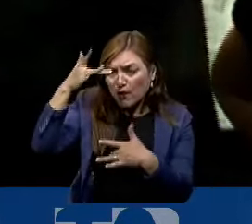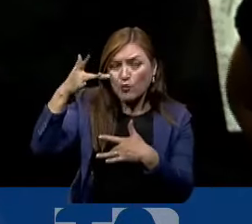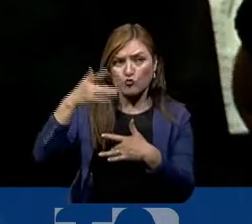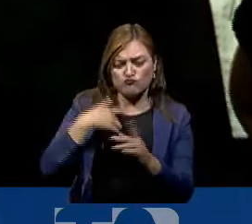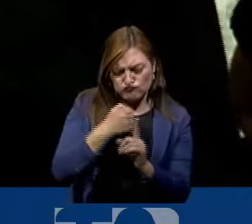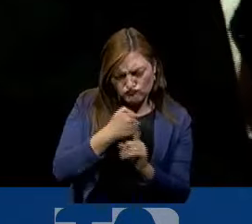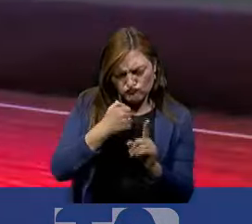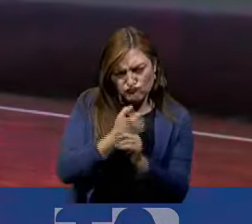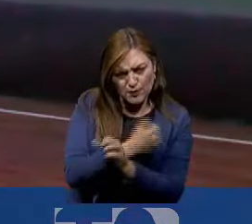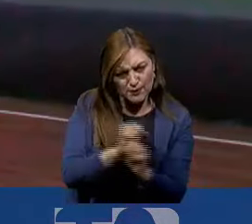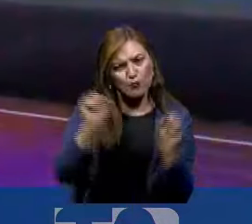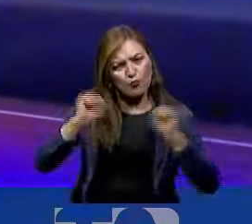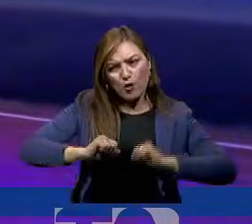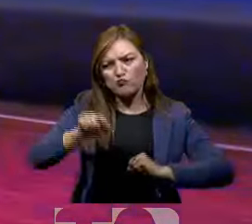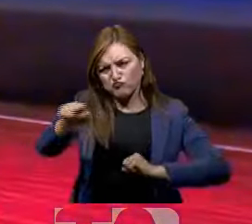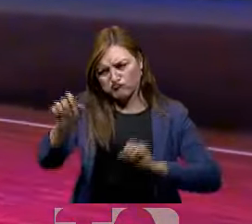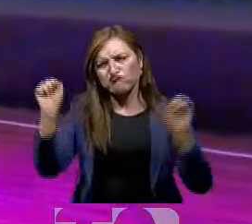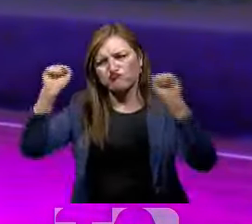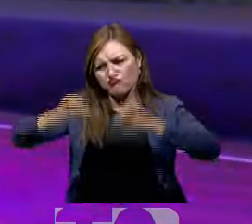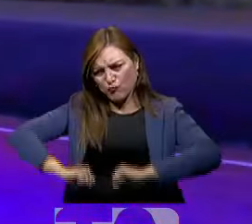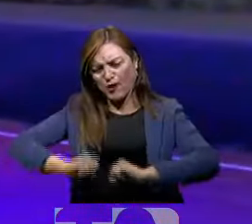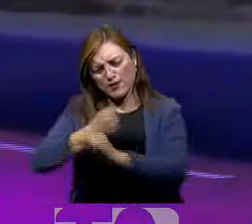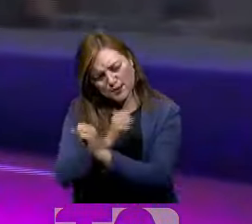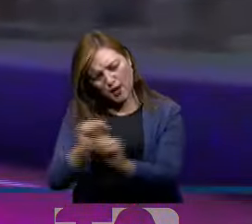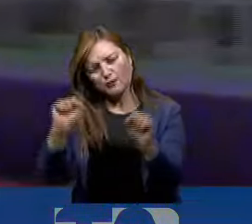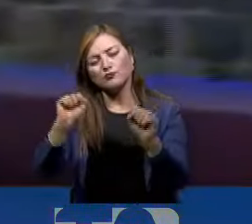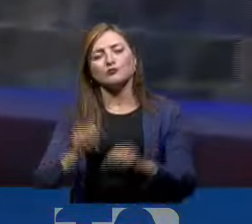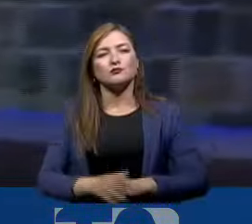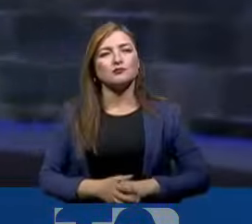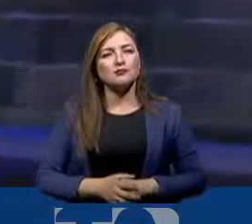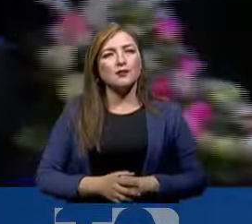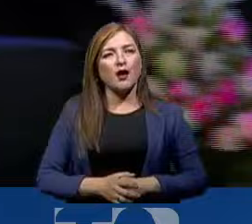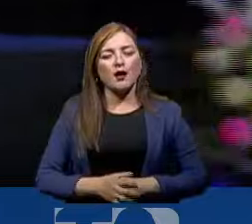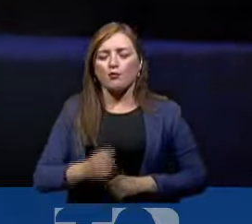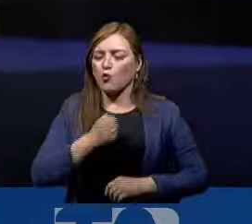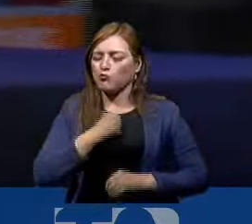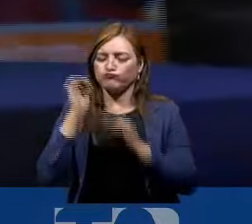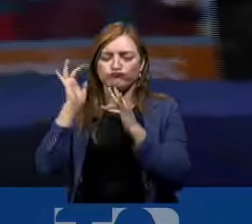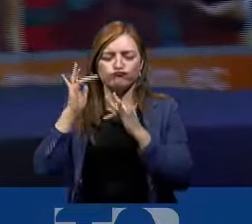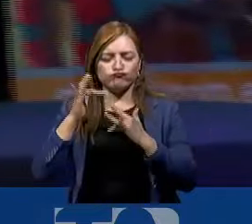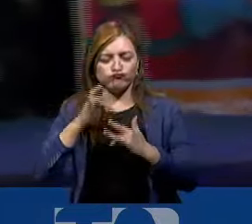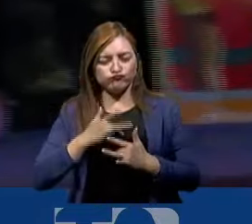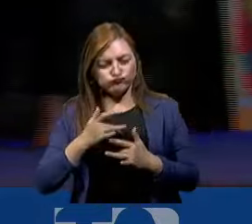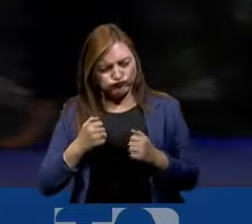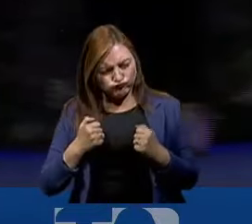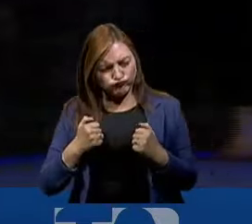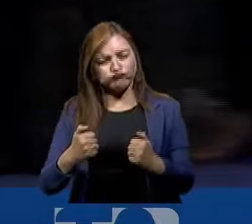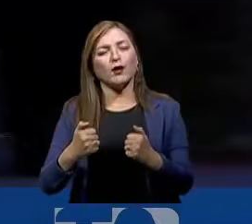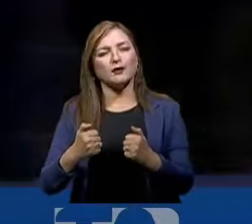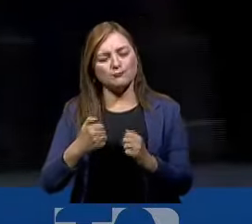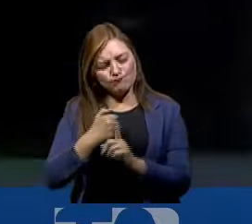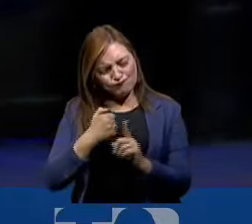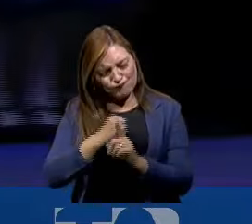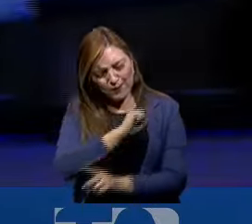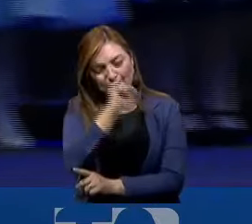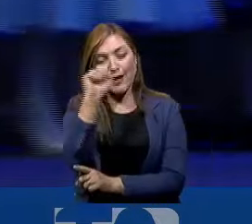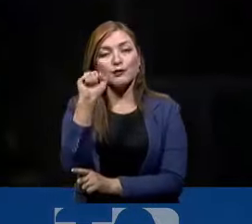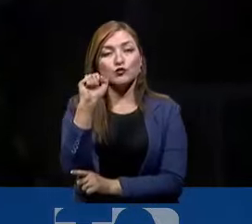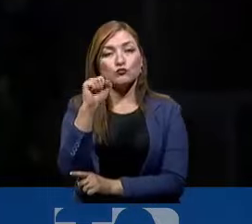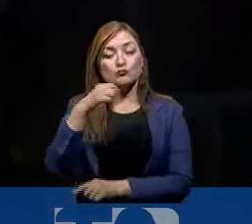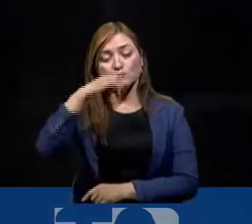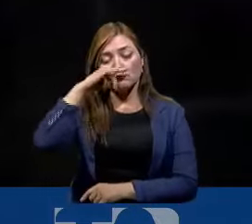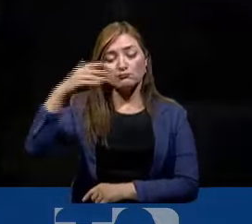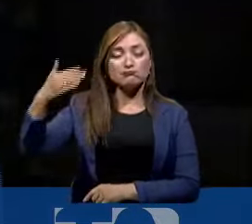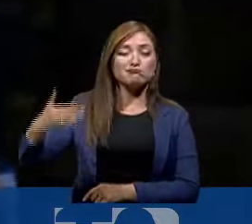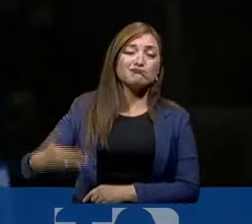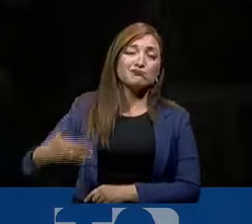toditos nosotros juntos. Son niños con espíritu ganador. Afrontar una enfermedad crónica a corta edad los ha hecho fuertes y